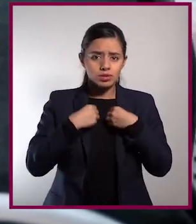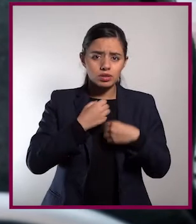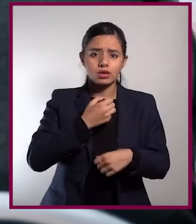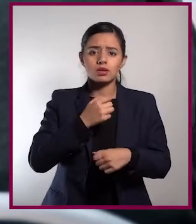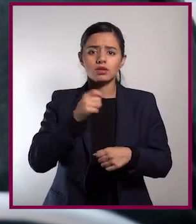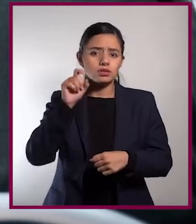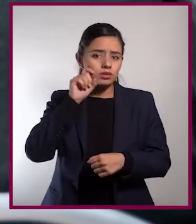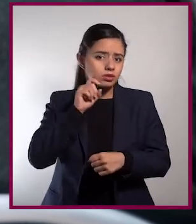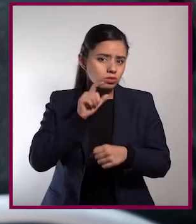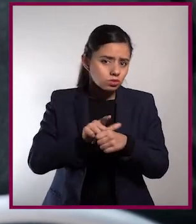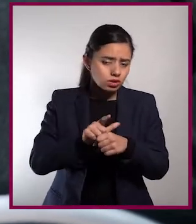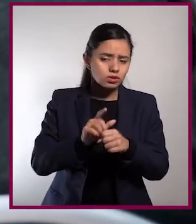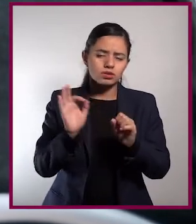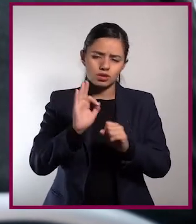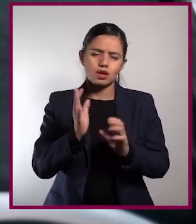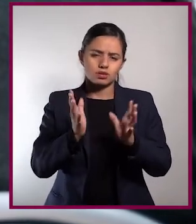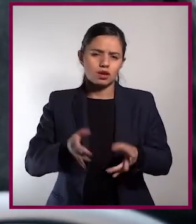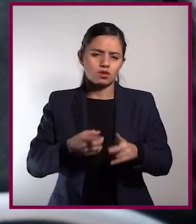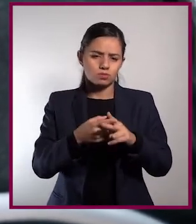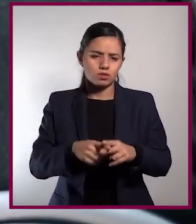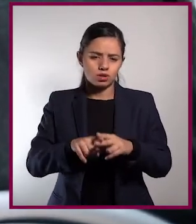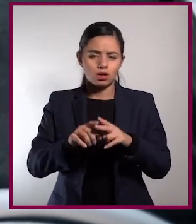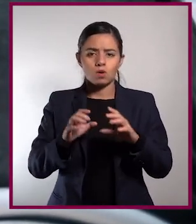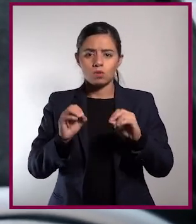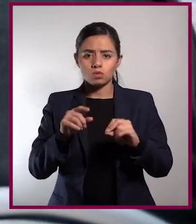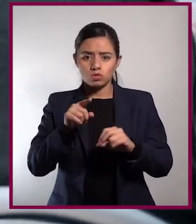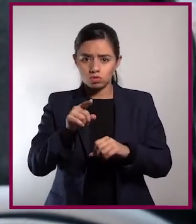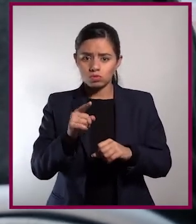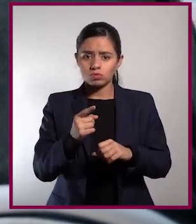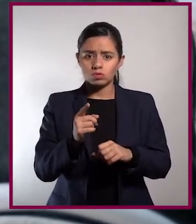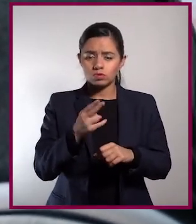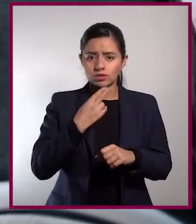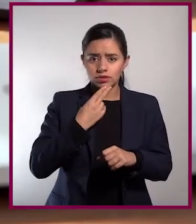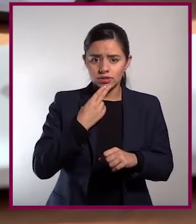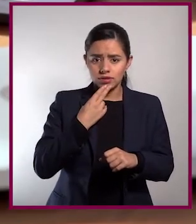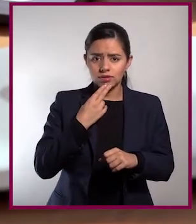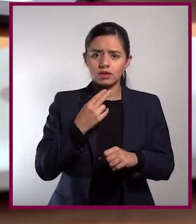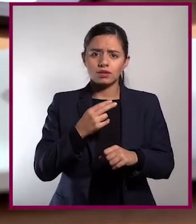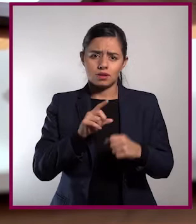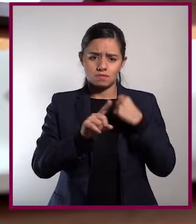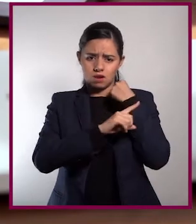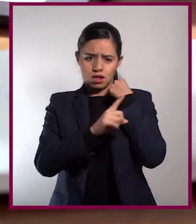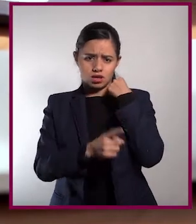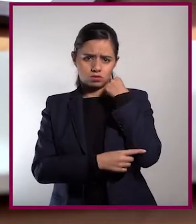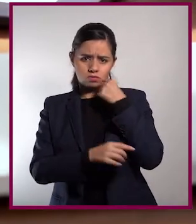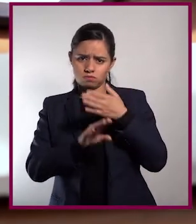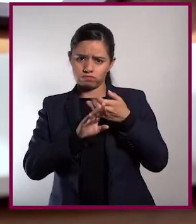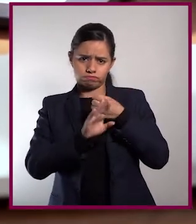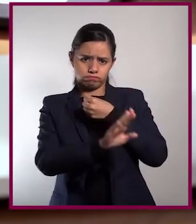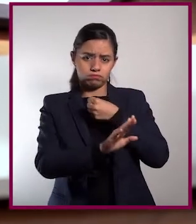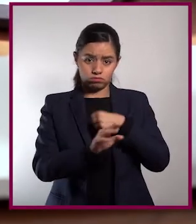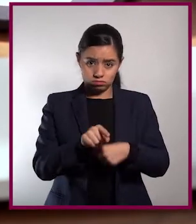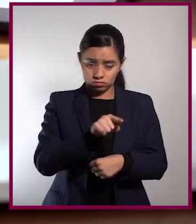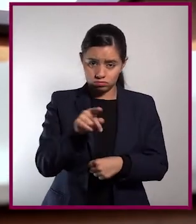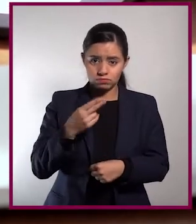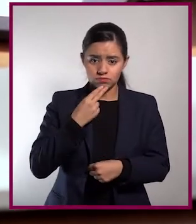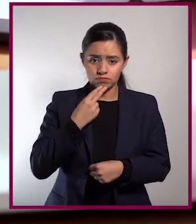vida sexual, si es que la hay, y si utiliza métodos anticonceptivos. En una consulta completa, él o